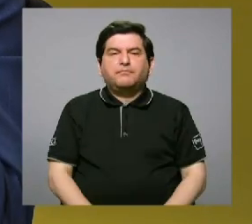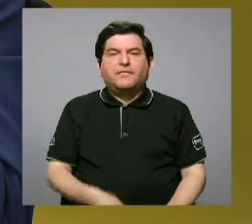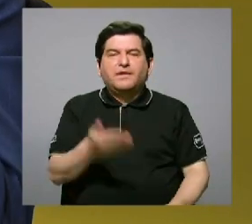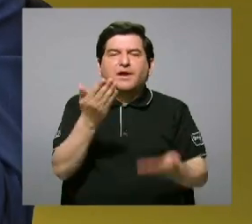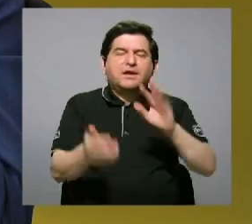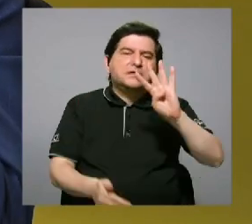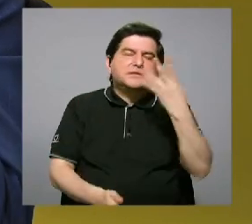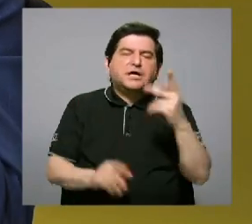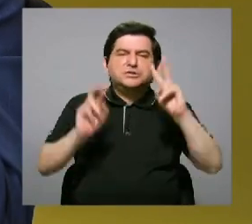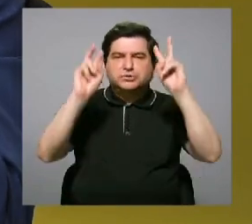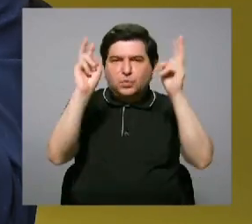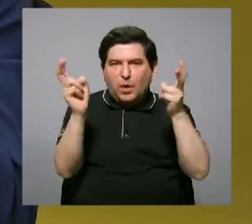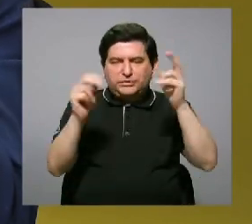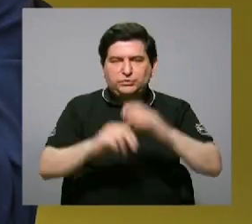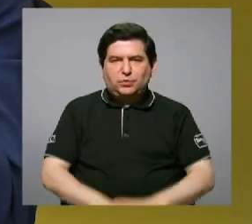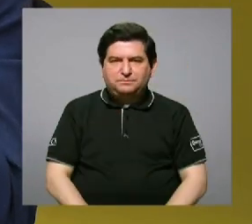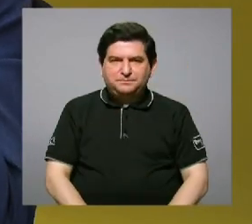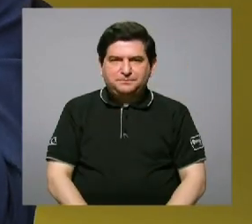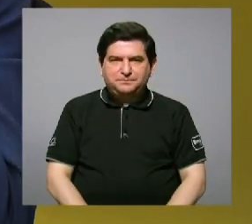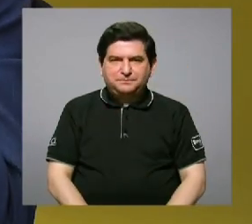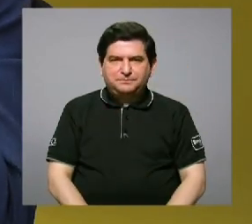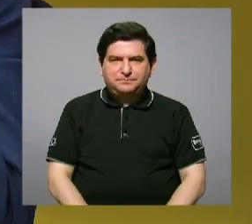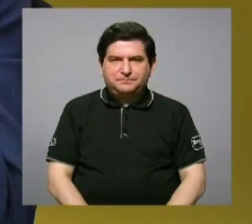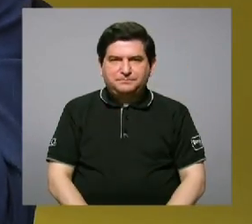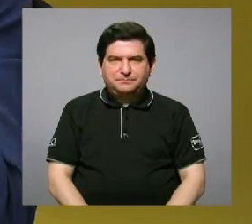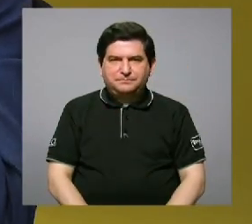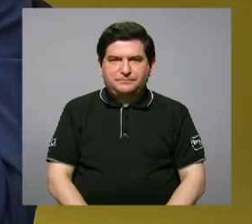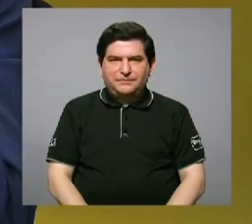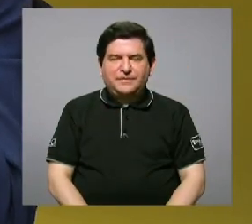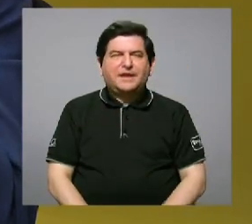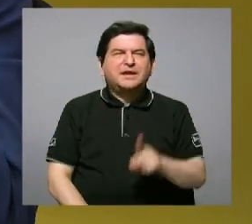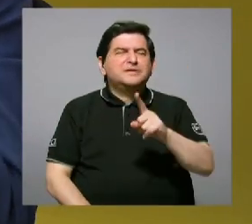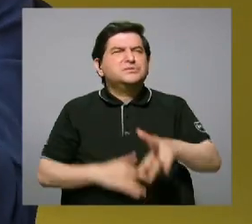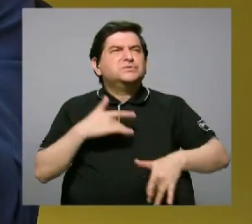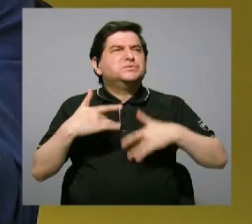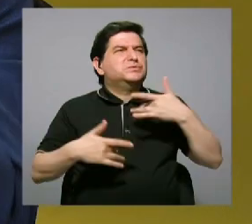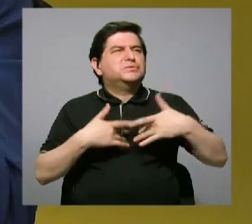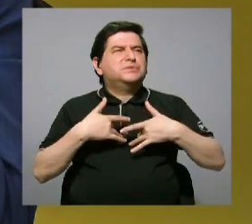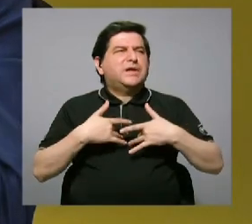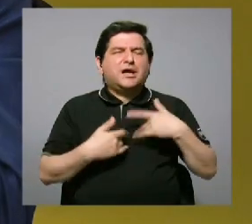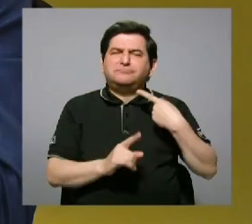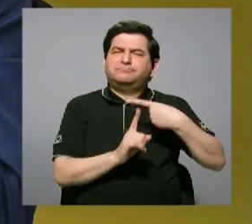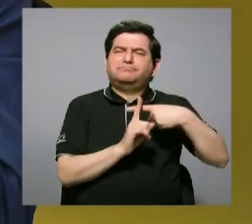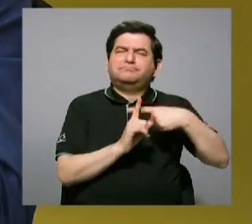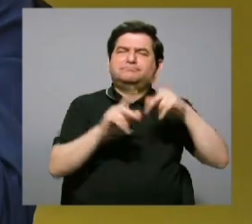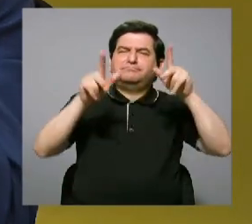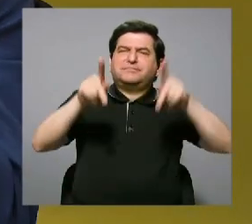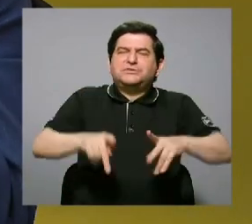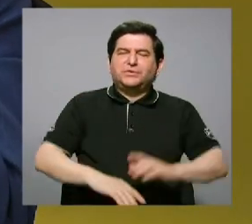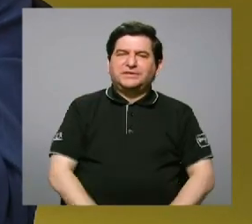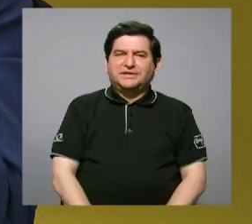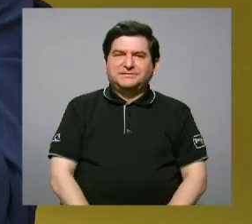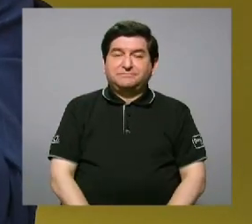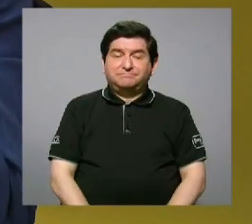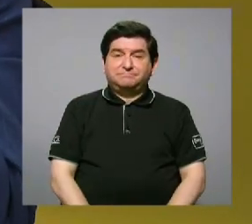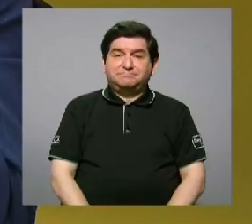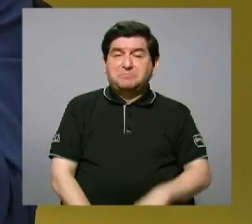cuarto tema es que trasciende como un saborcillo de optimismo en el público.